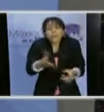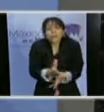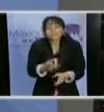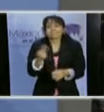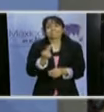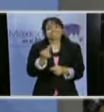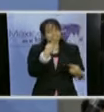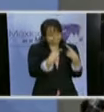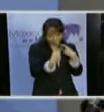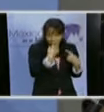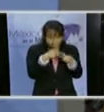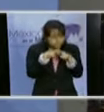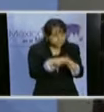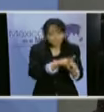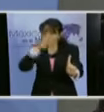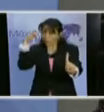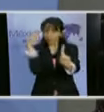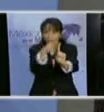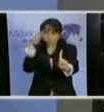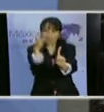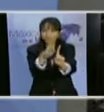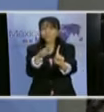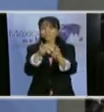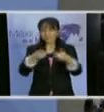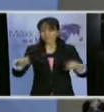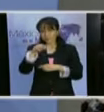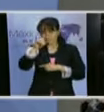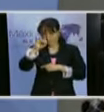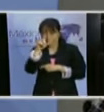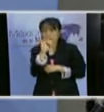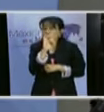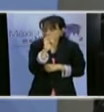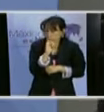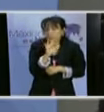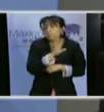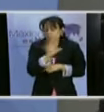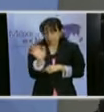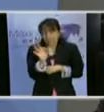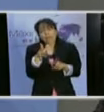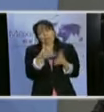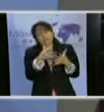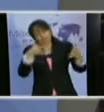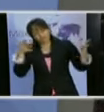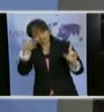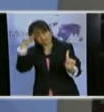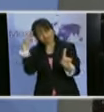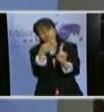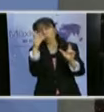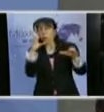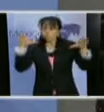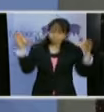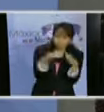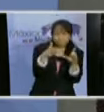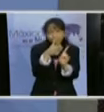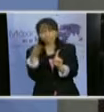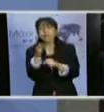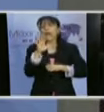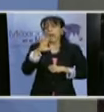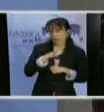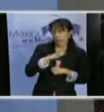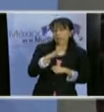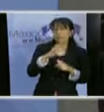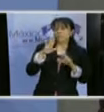Puede haber indicadores macro, puede haber un avance muy importante de indicadores micro, puede haber en verdad resultados